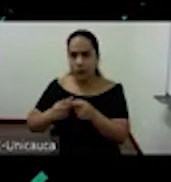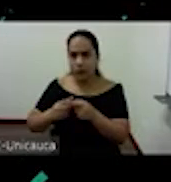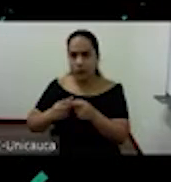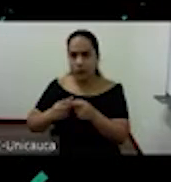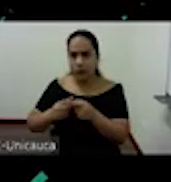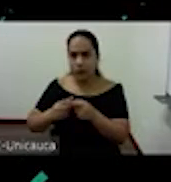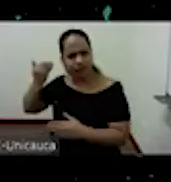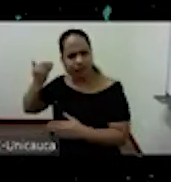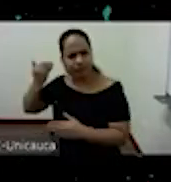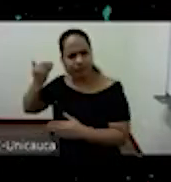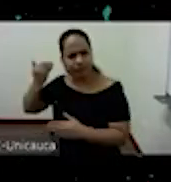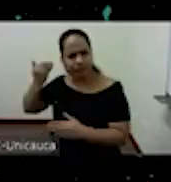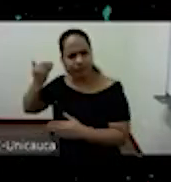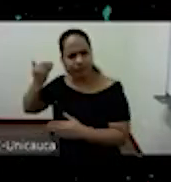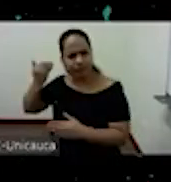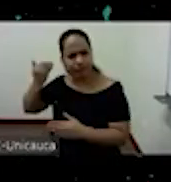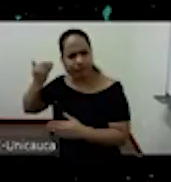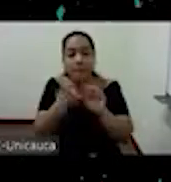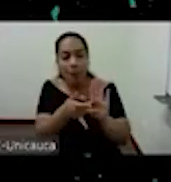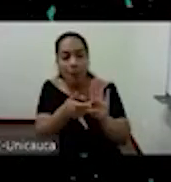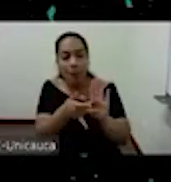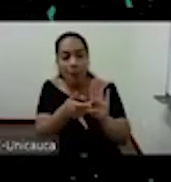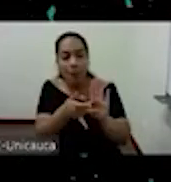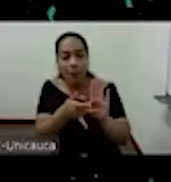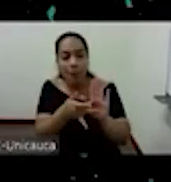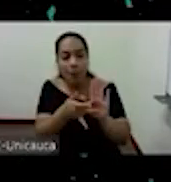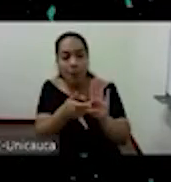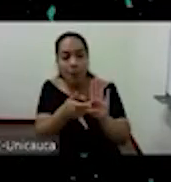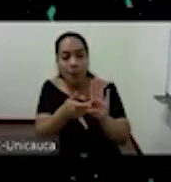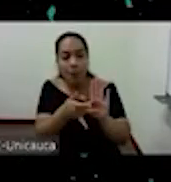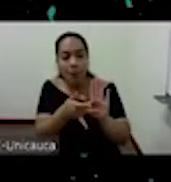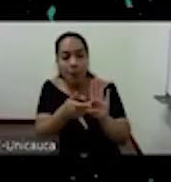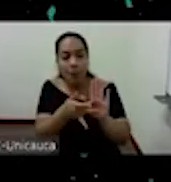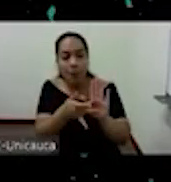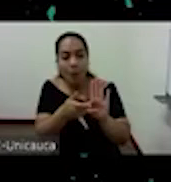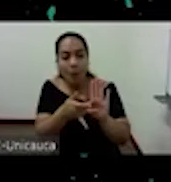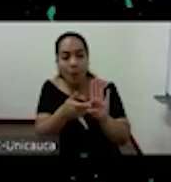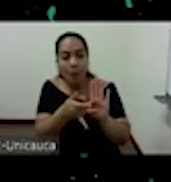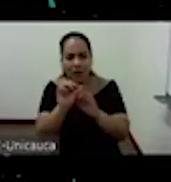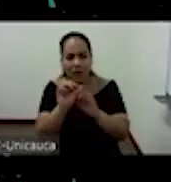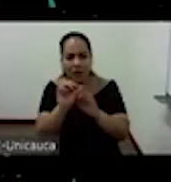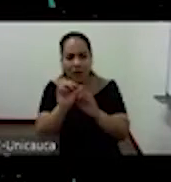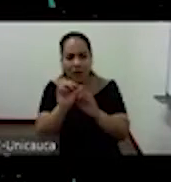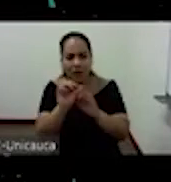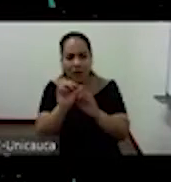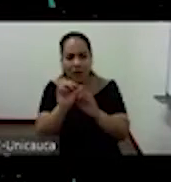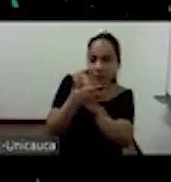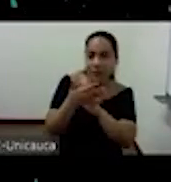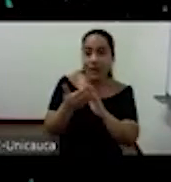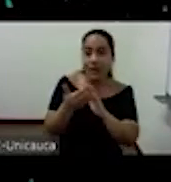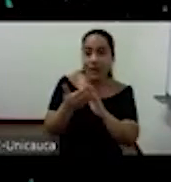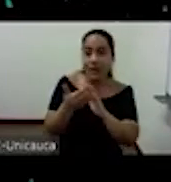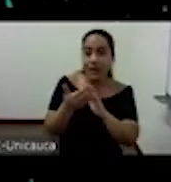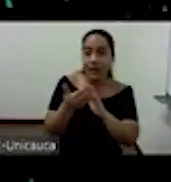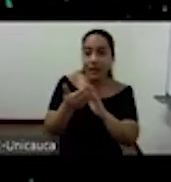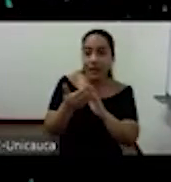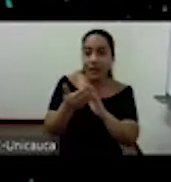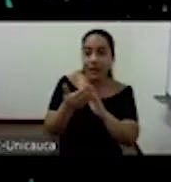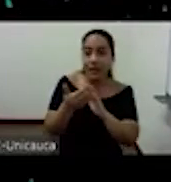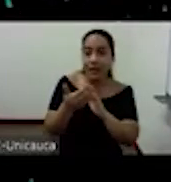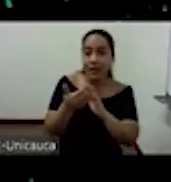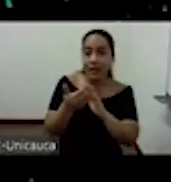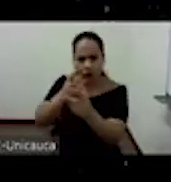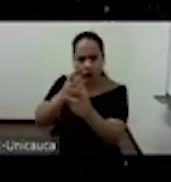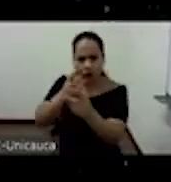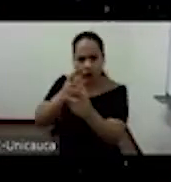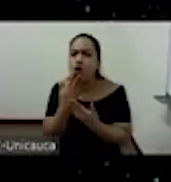deja evidenciado el legado que recuerda el valor de la palabra, que manipulados por sus manos y por los diferentes colores